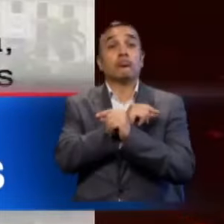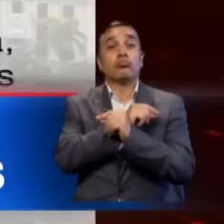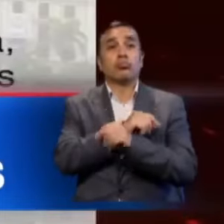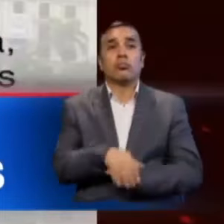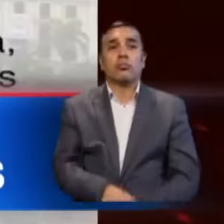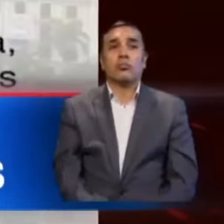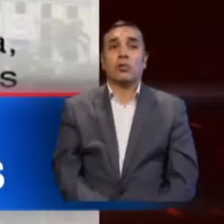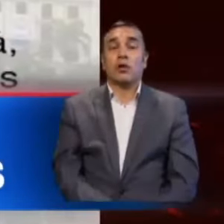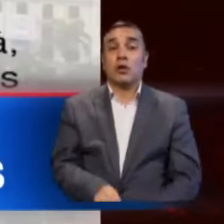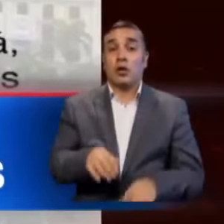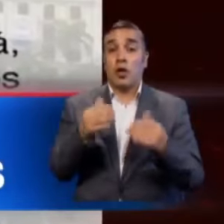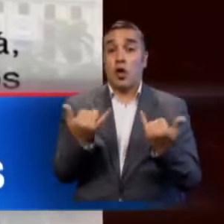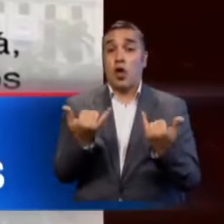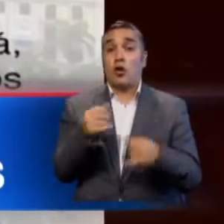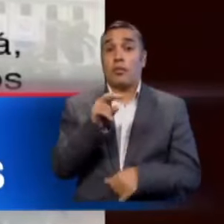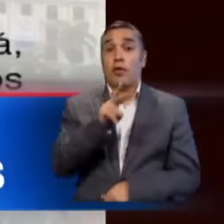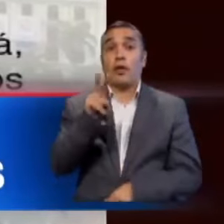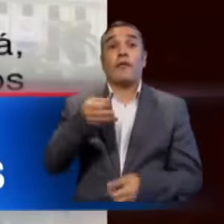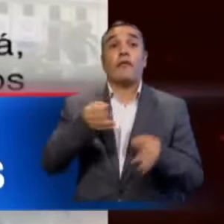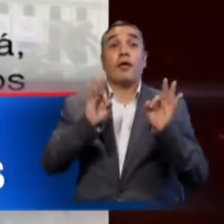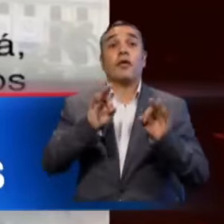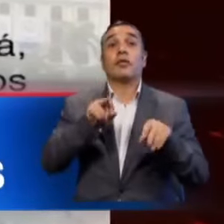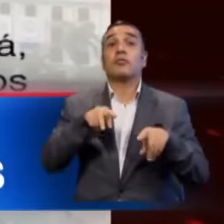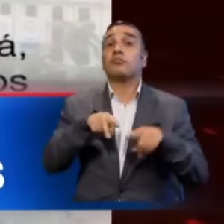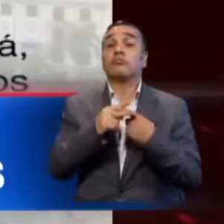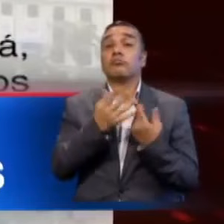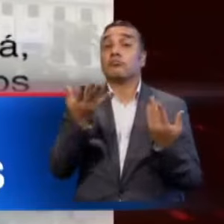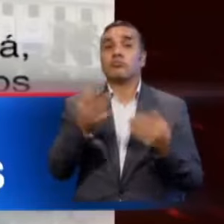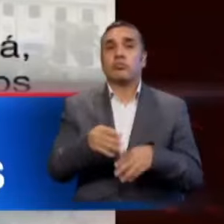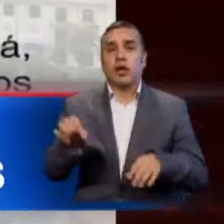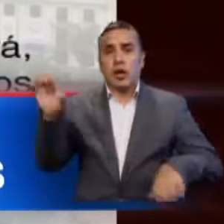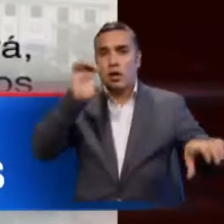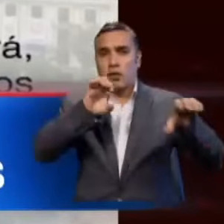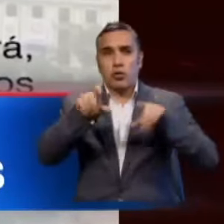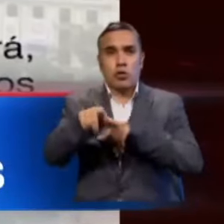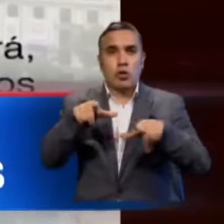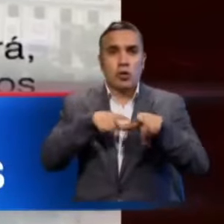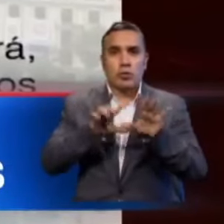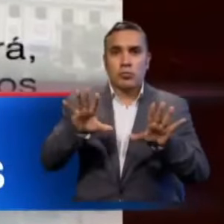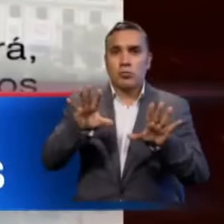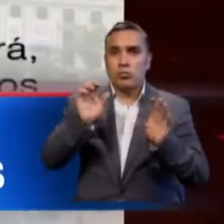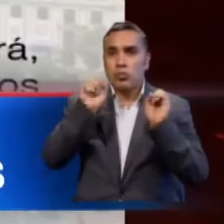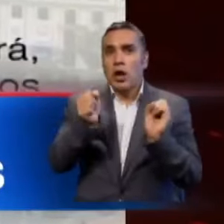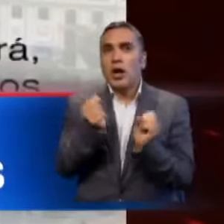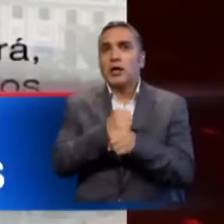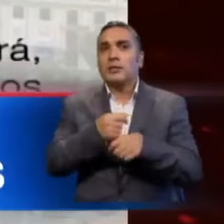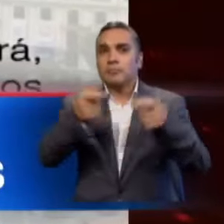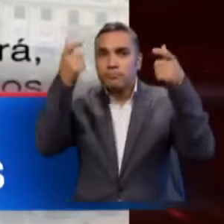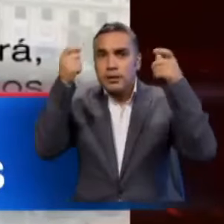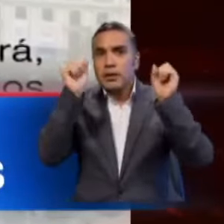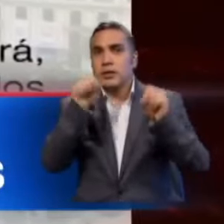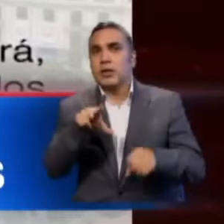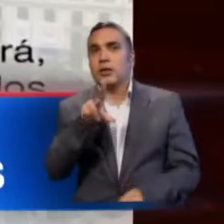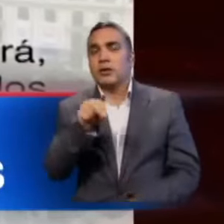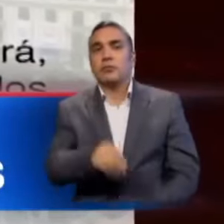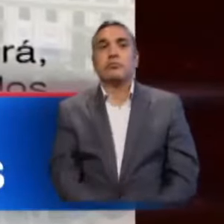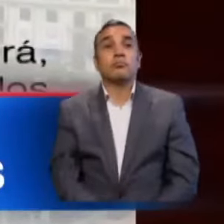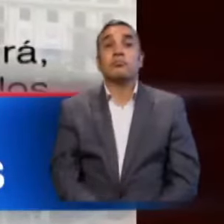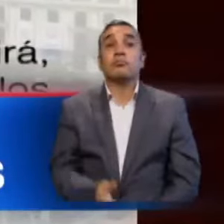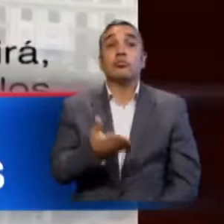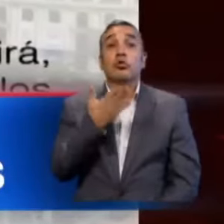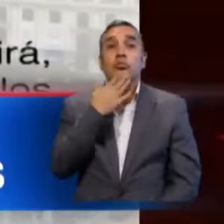Twitter que a partir de este 22 de febrero se recibirán y evaluarán los establecimientos para el desarrollo de ceremonias de graduación a través